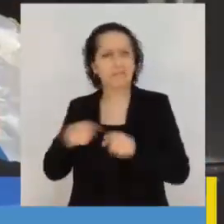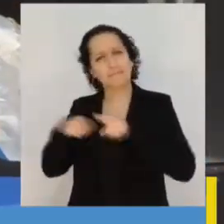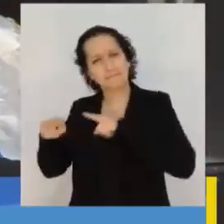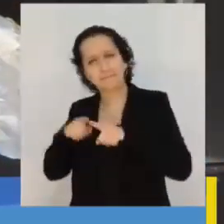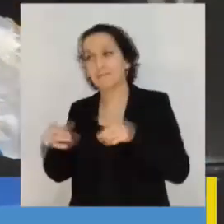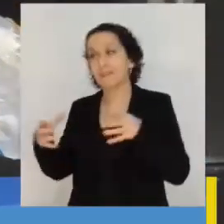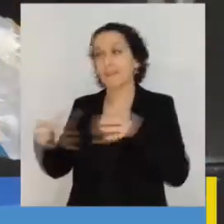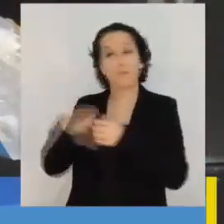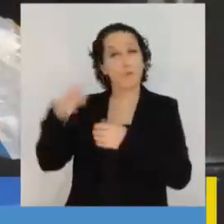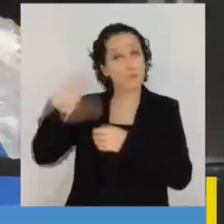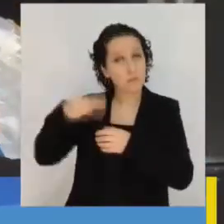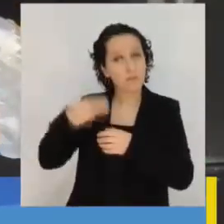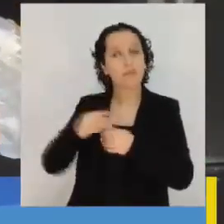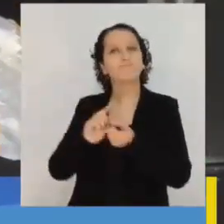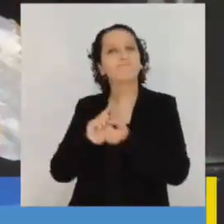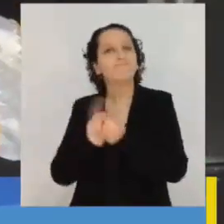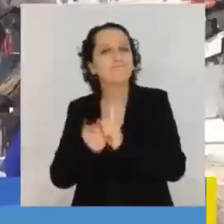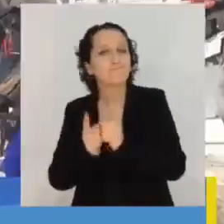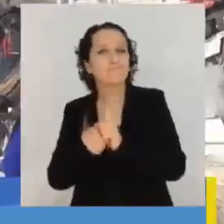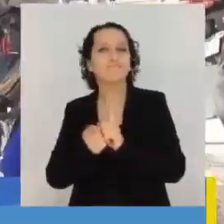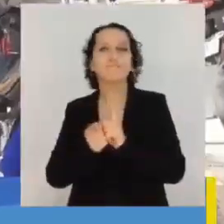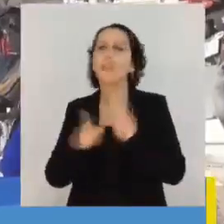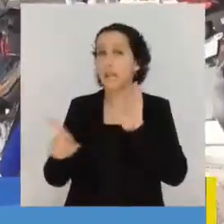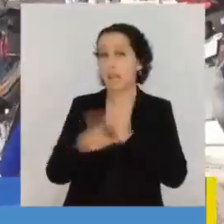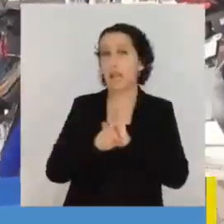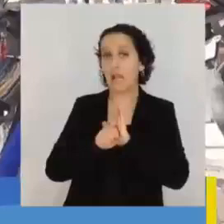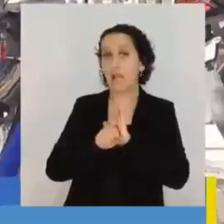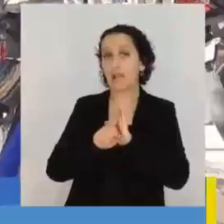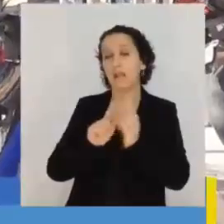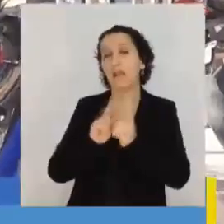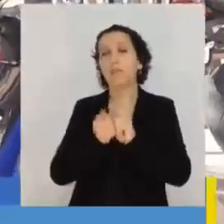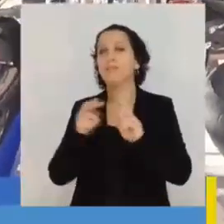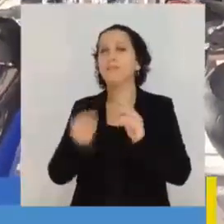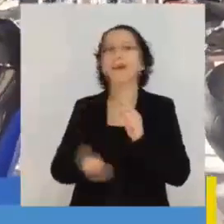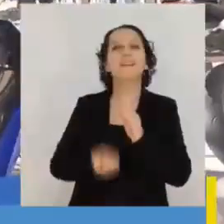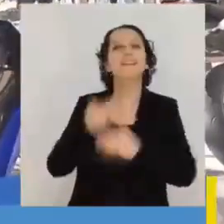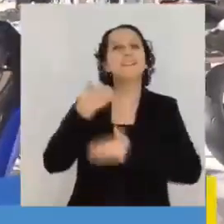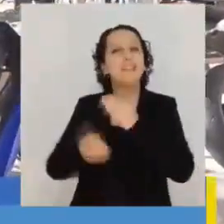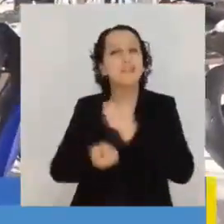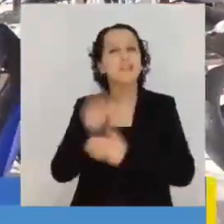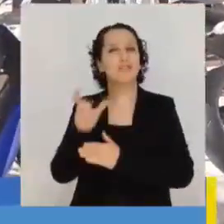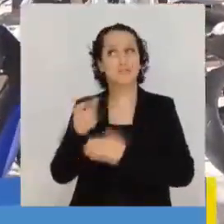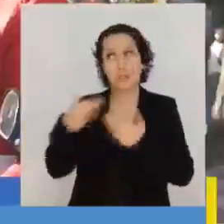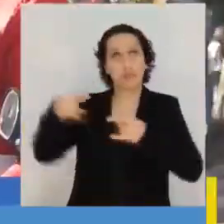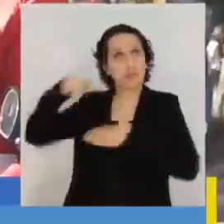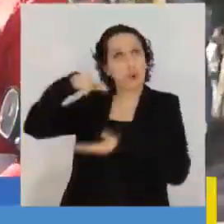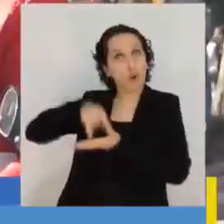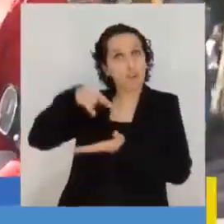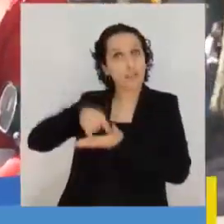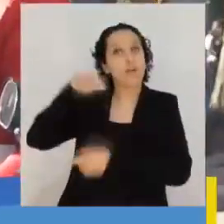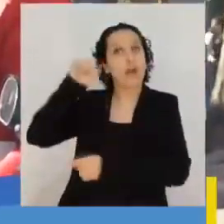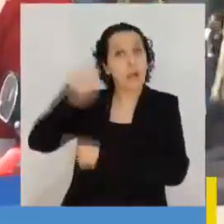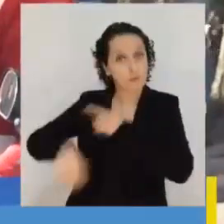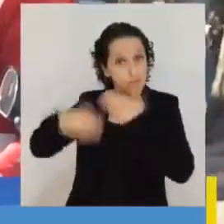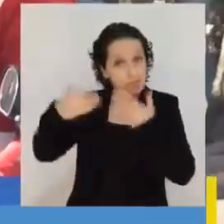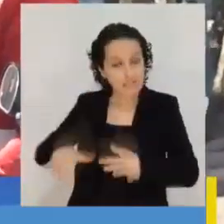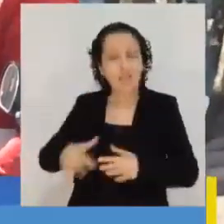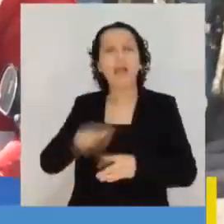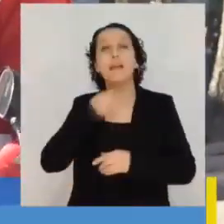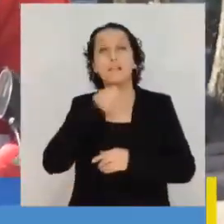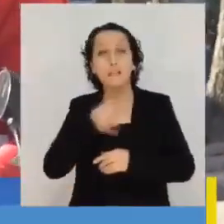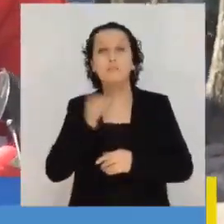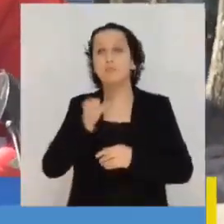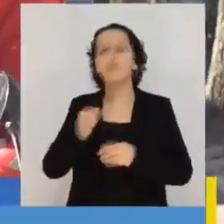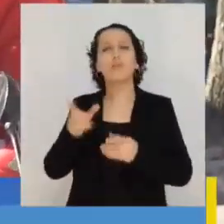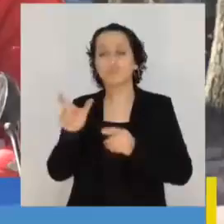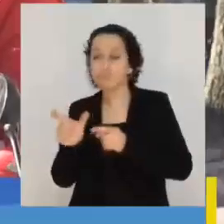con los equipos municipales. Hay una modificación legal en materia de renovación de la licencia de conducir que salió del Congreso, que permite que las